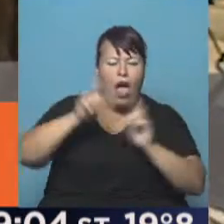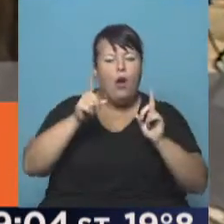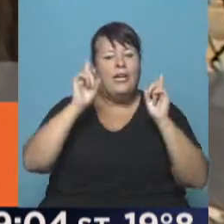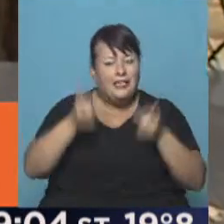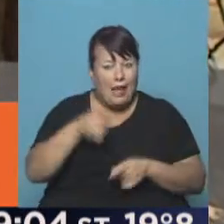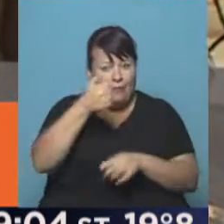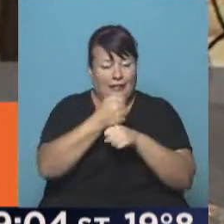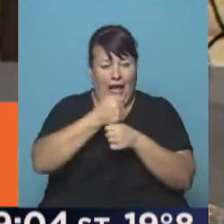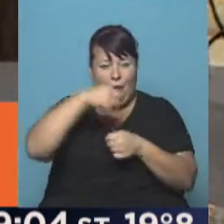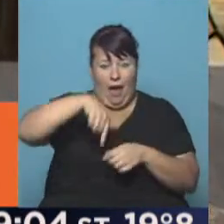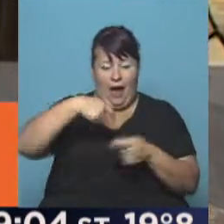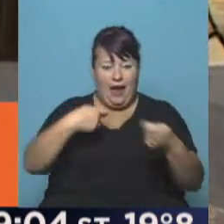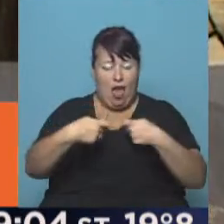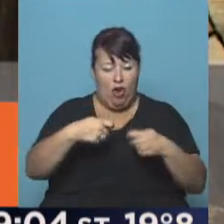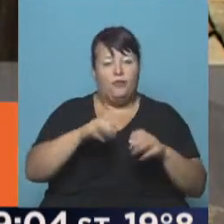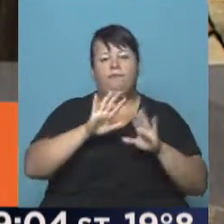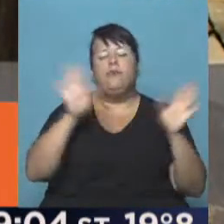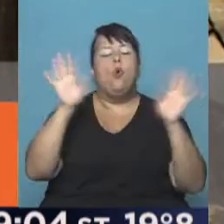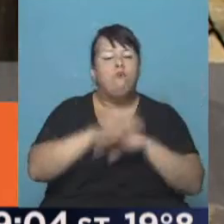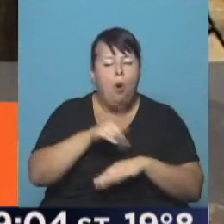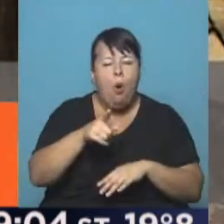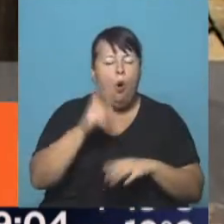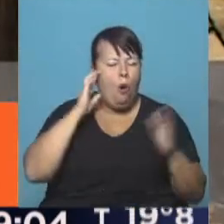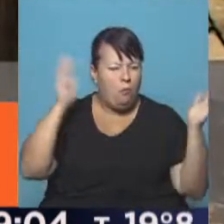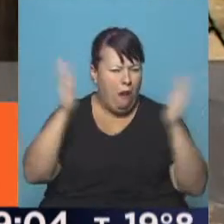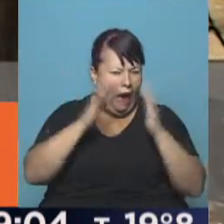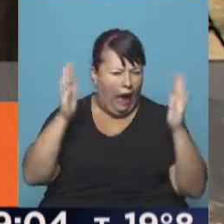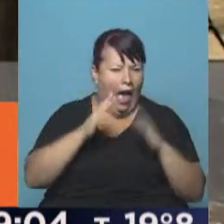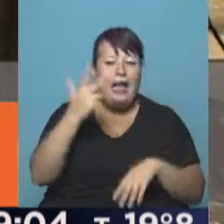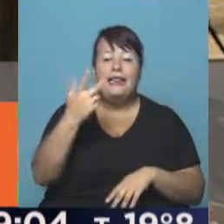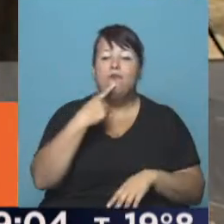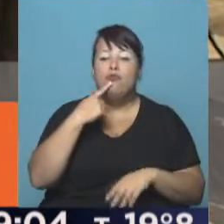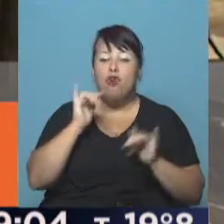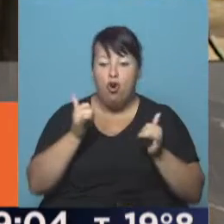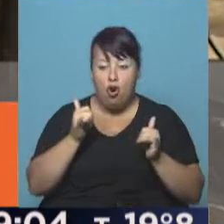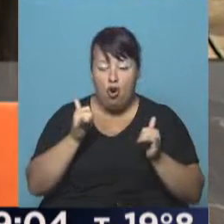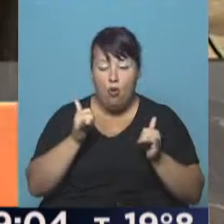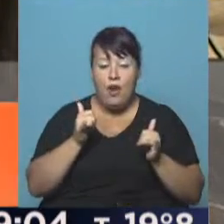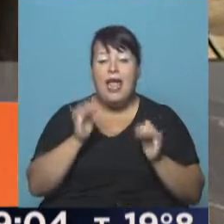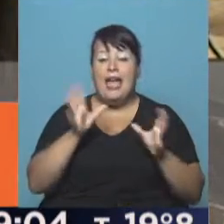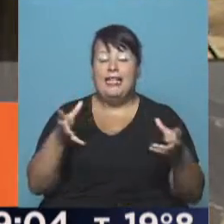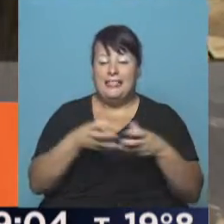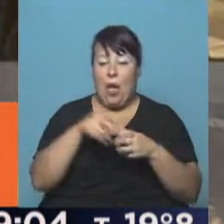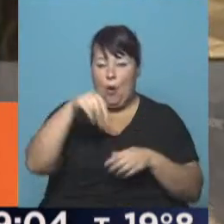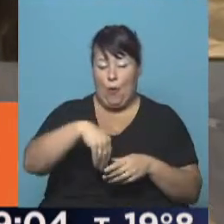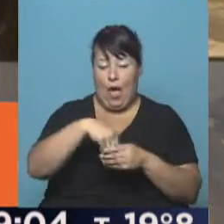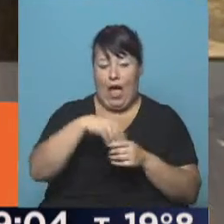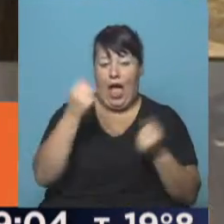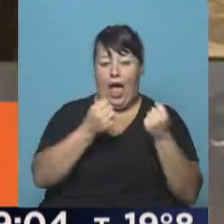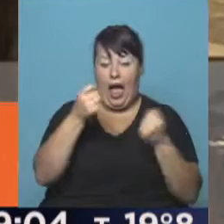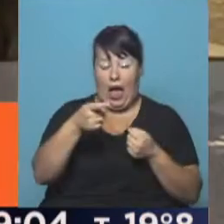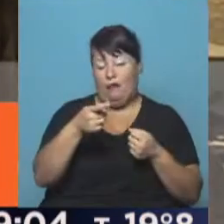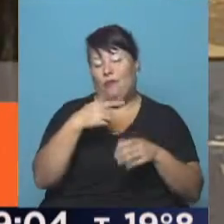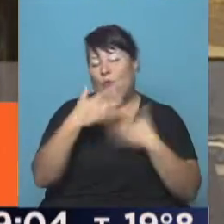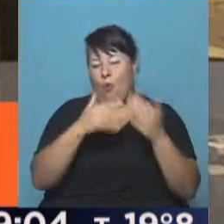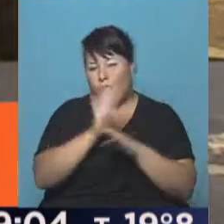incluso el que ella estaba atendiendo, y de pronto el estruendo. Los tres jóvenes que formaban parte de este